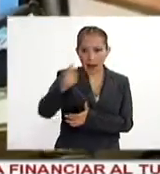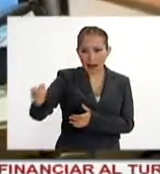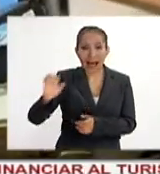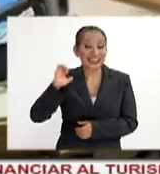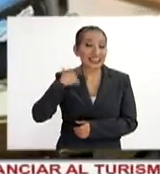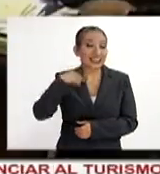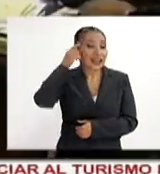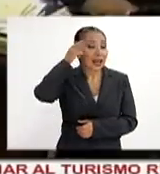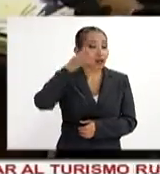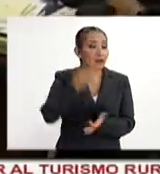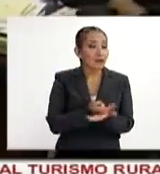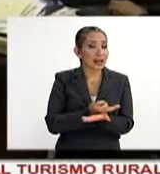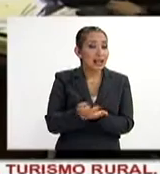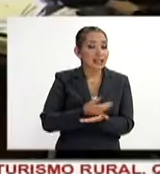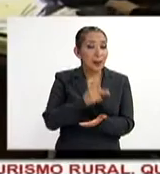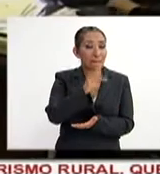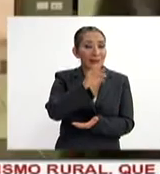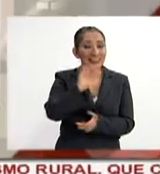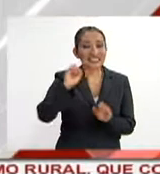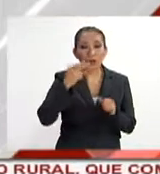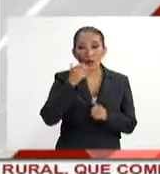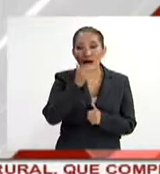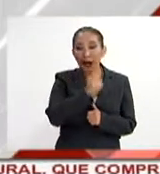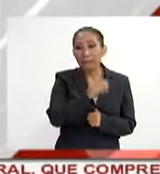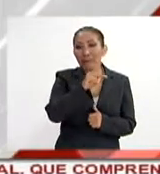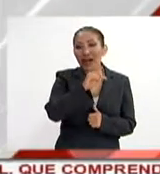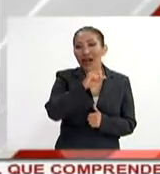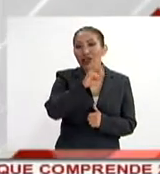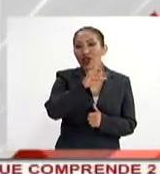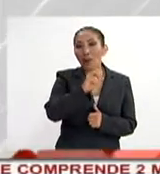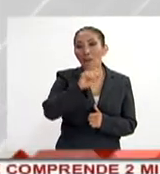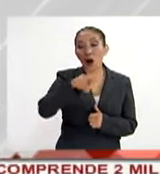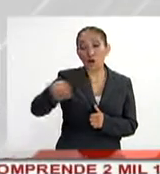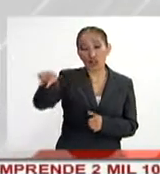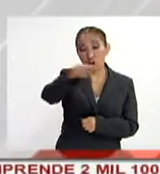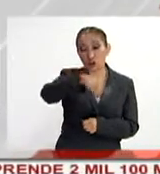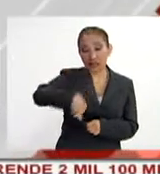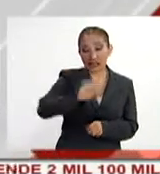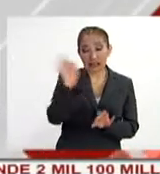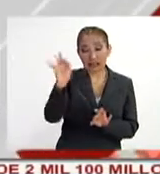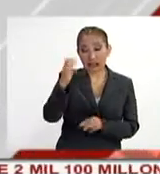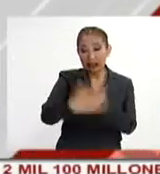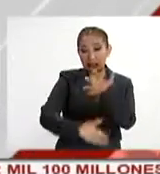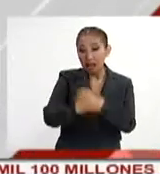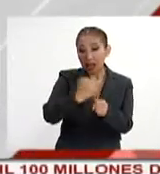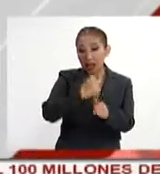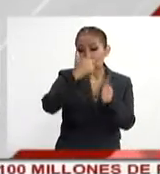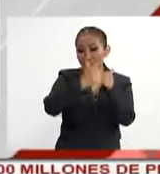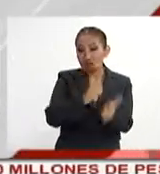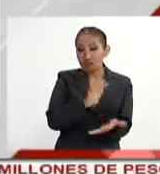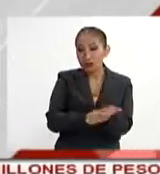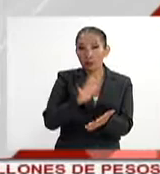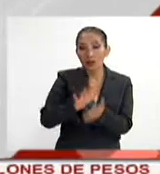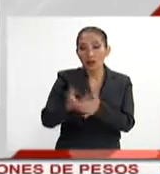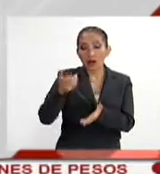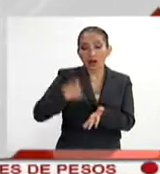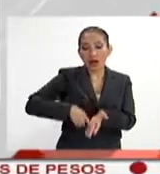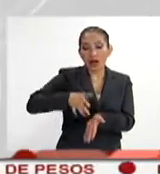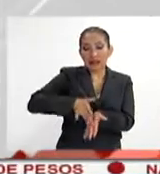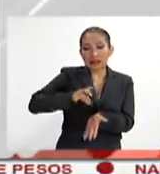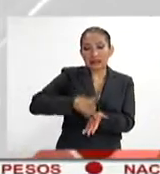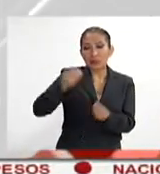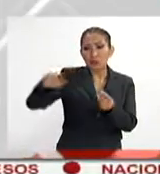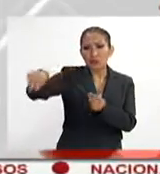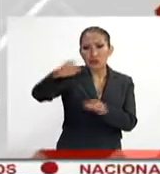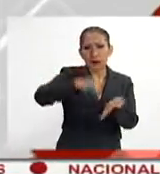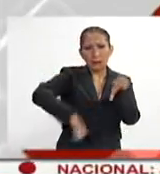al exdirector de finanzas del PRI de Chihuahua, Pedro Mauli. Todos podrían alcanzar hasta 15 años de prisión por descontar a cientos